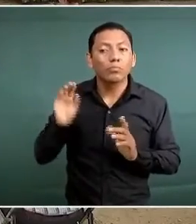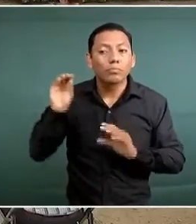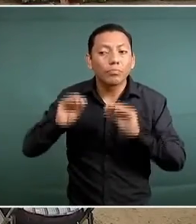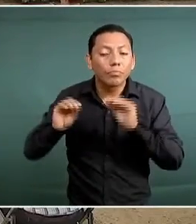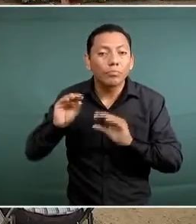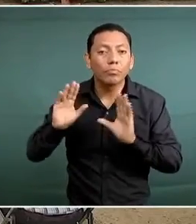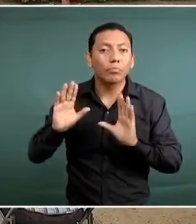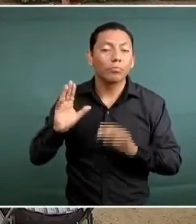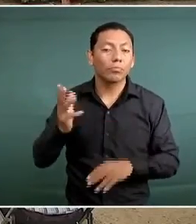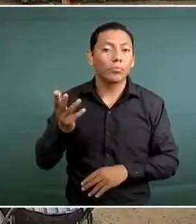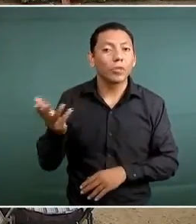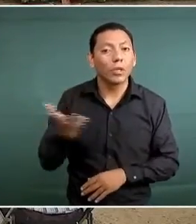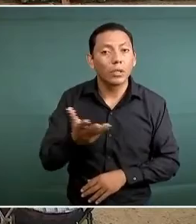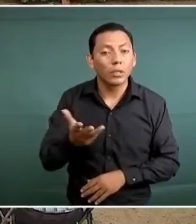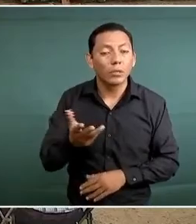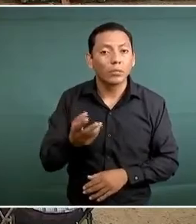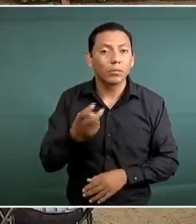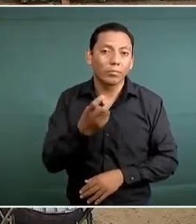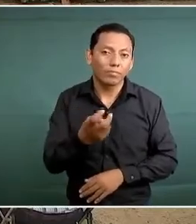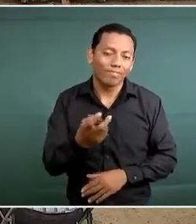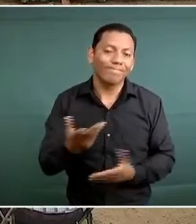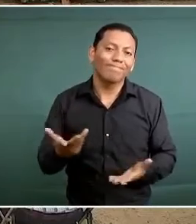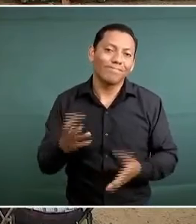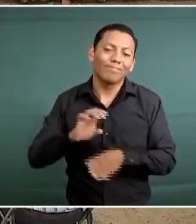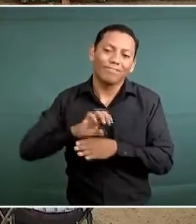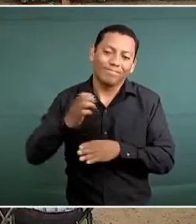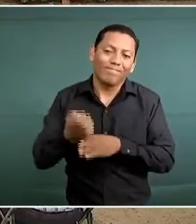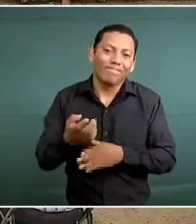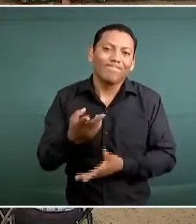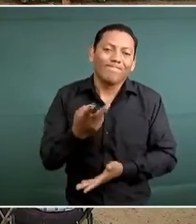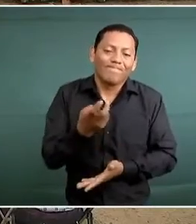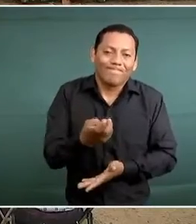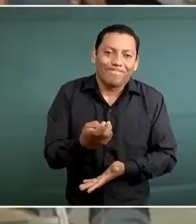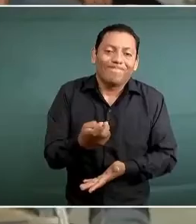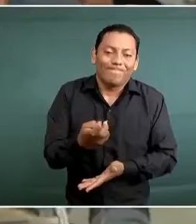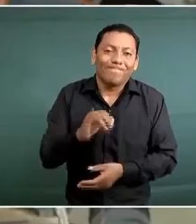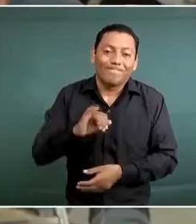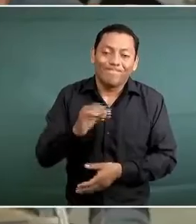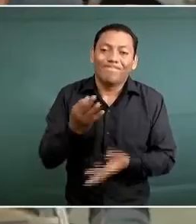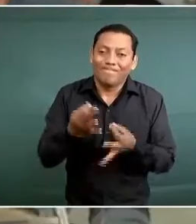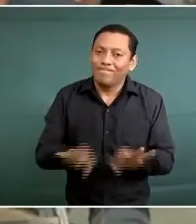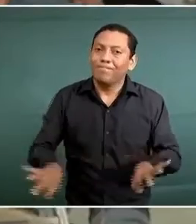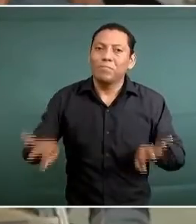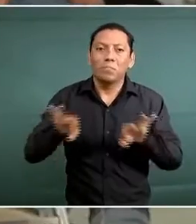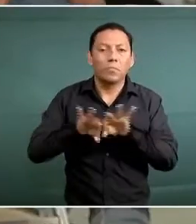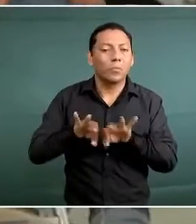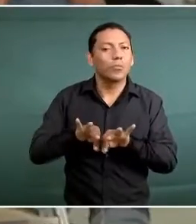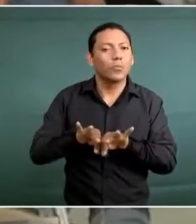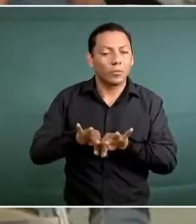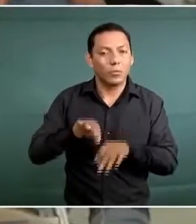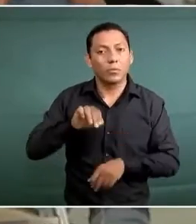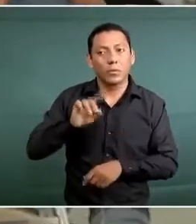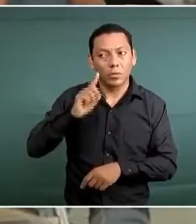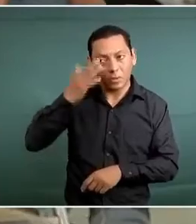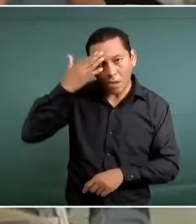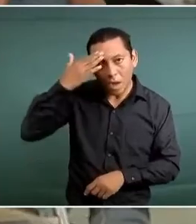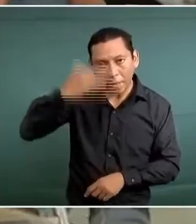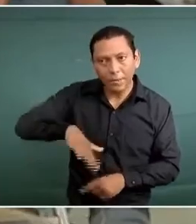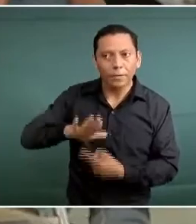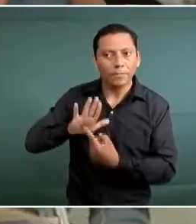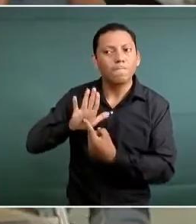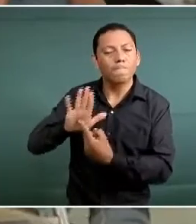entonces sí es importante saber esto